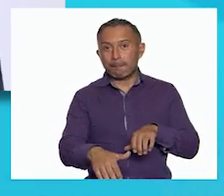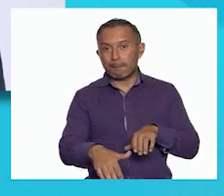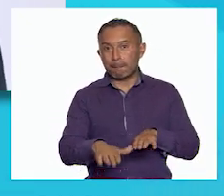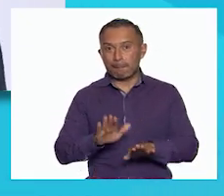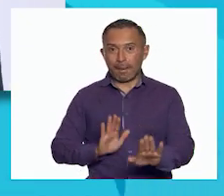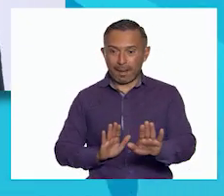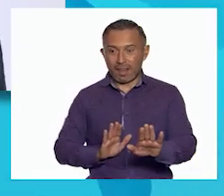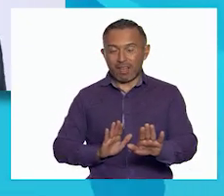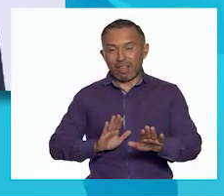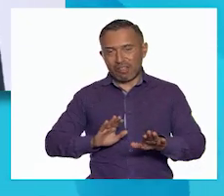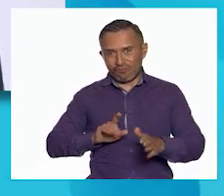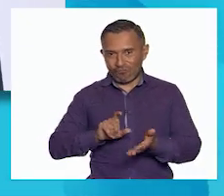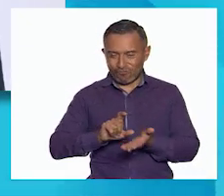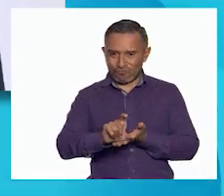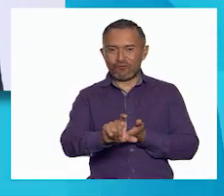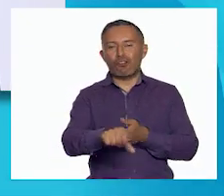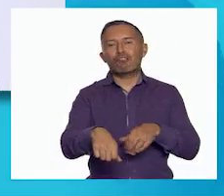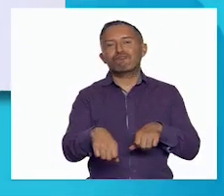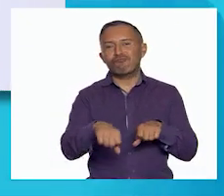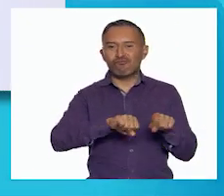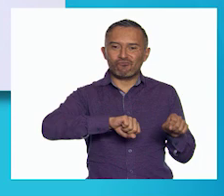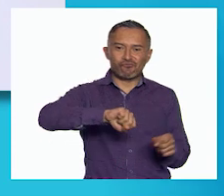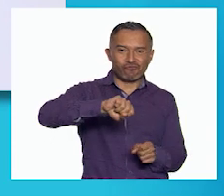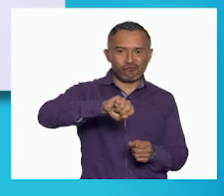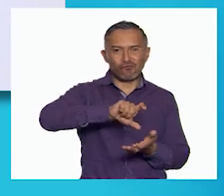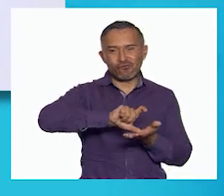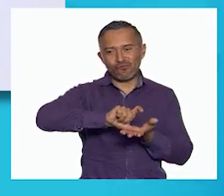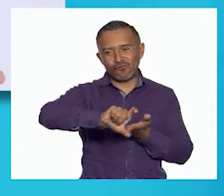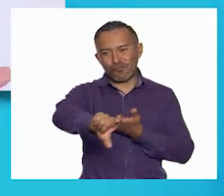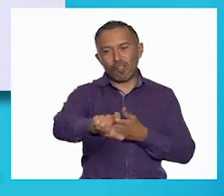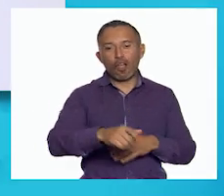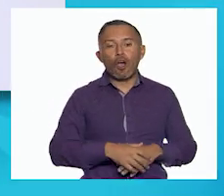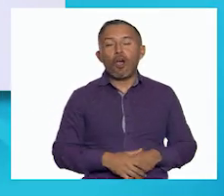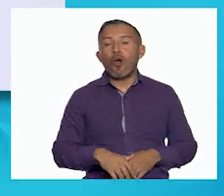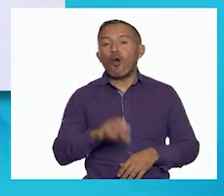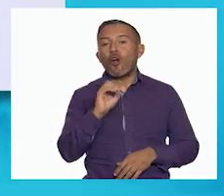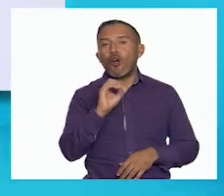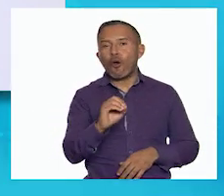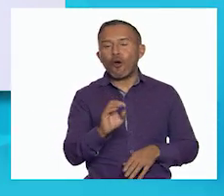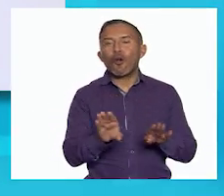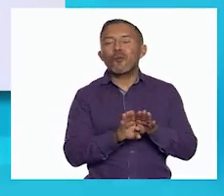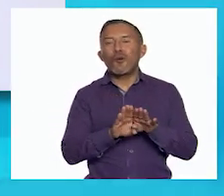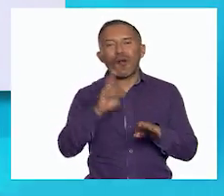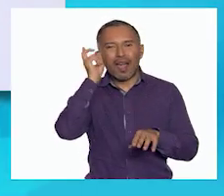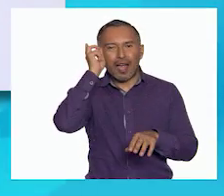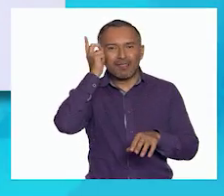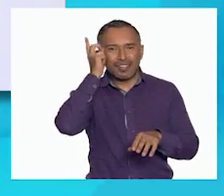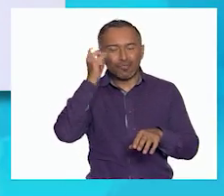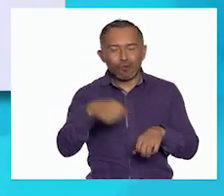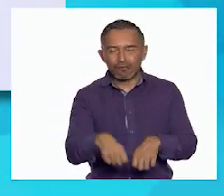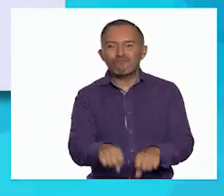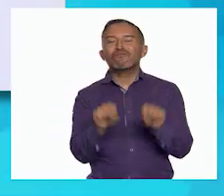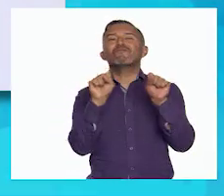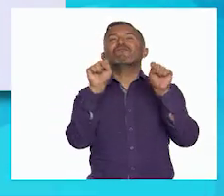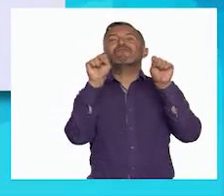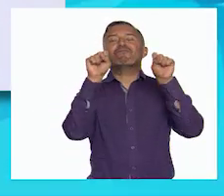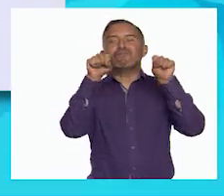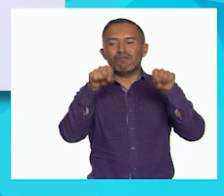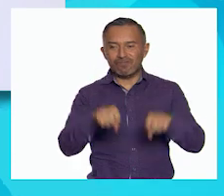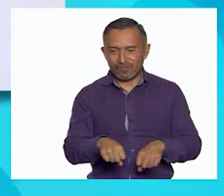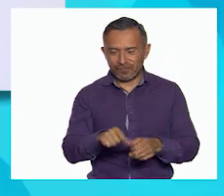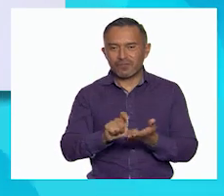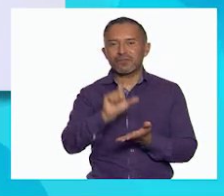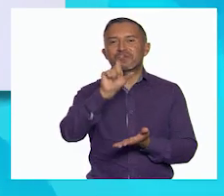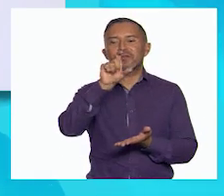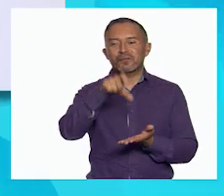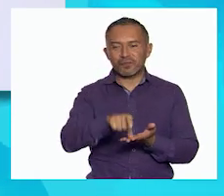frenaba y hacía que se derrapara la bicicleta, o le hacía lo que llamábamos el caballito, que era levantar la rueda de adelante. Y entonces